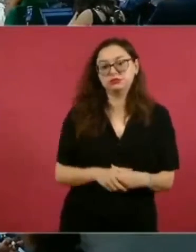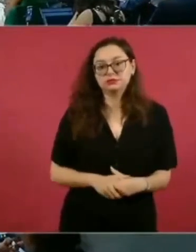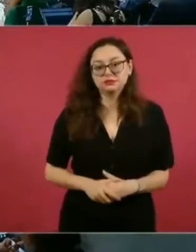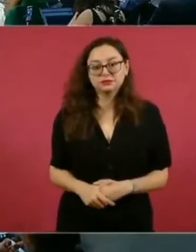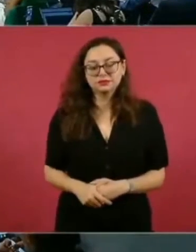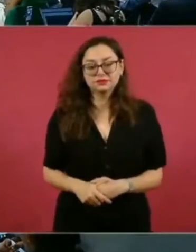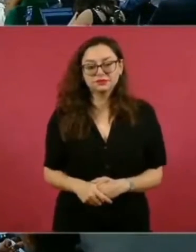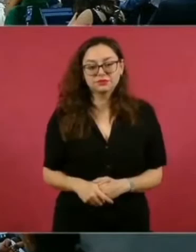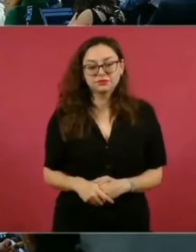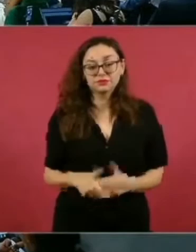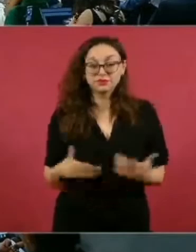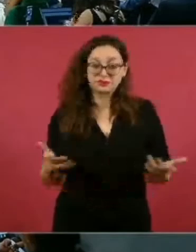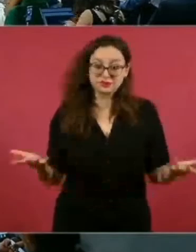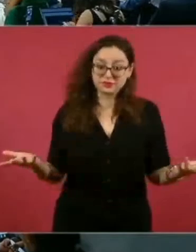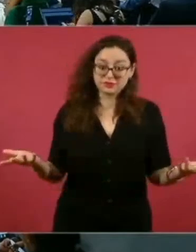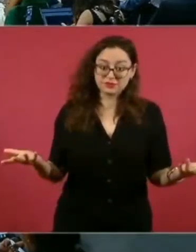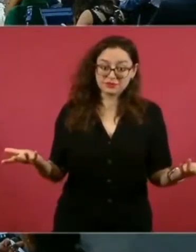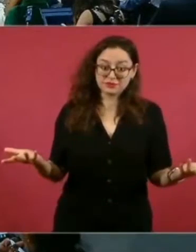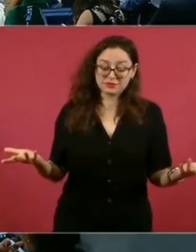Entonces,